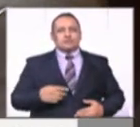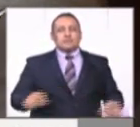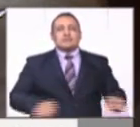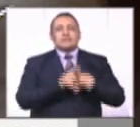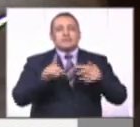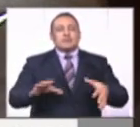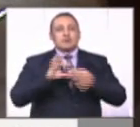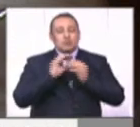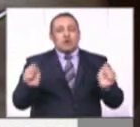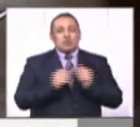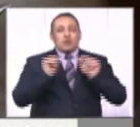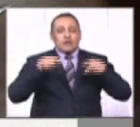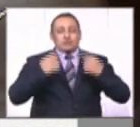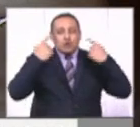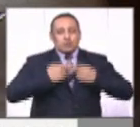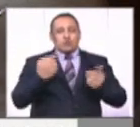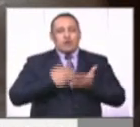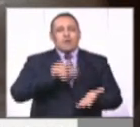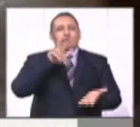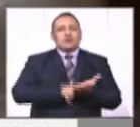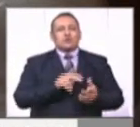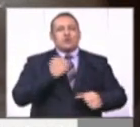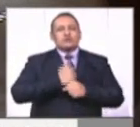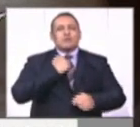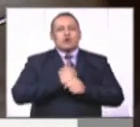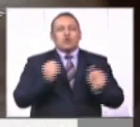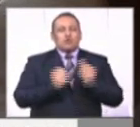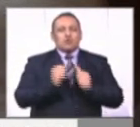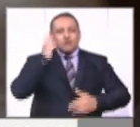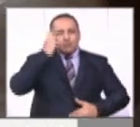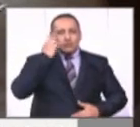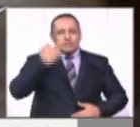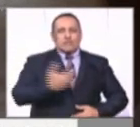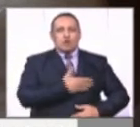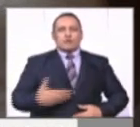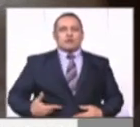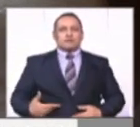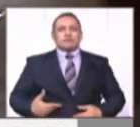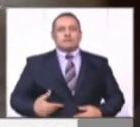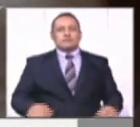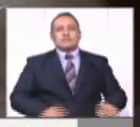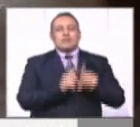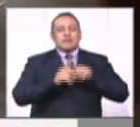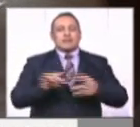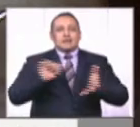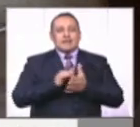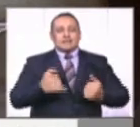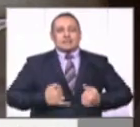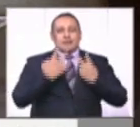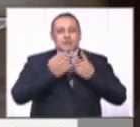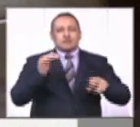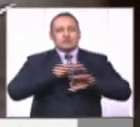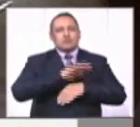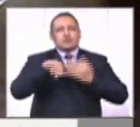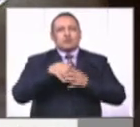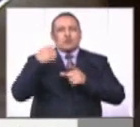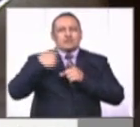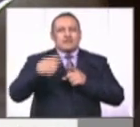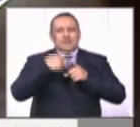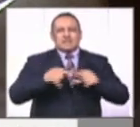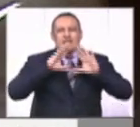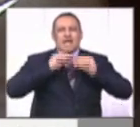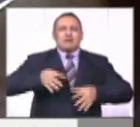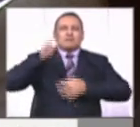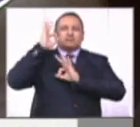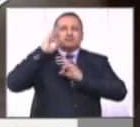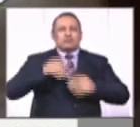vinculado estos acuerdos a la aprobación y ejecución de una política pública del estado adicionalmente con respecto a las distintas frases y discursos